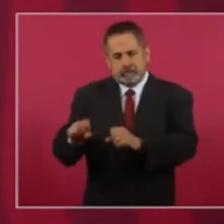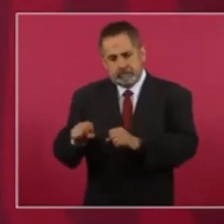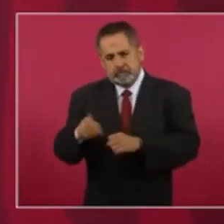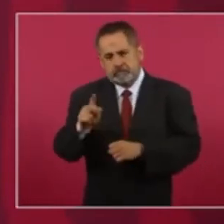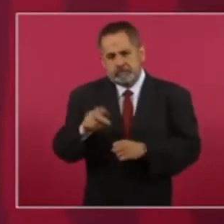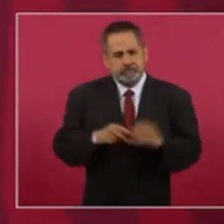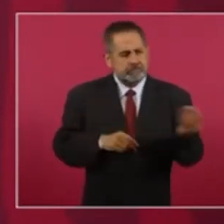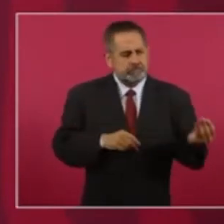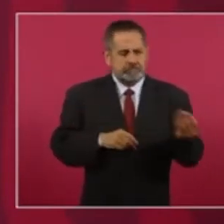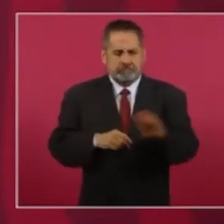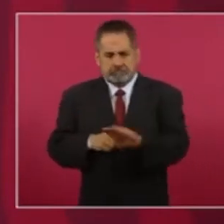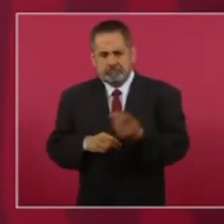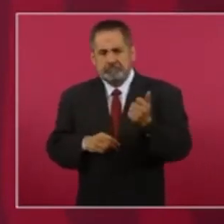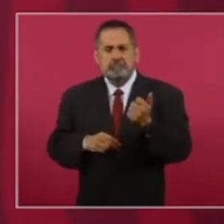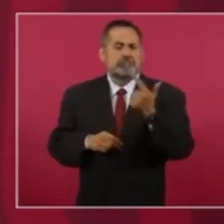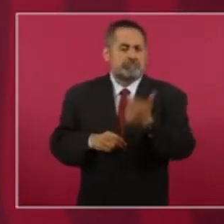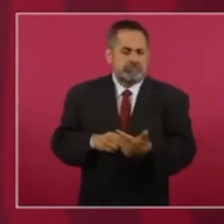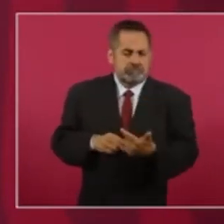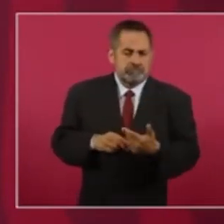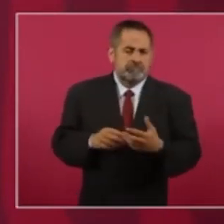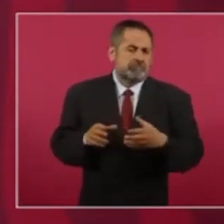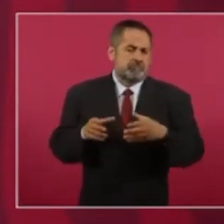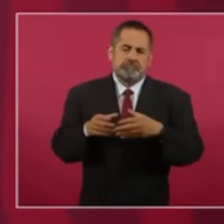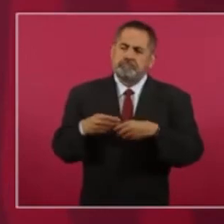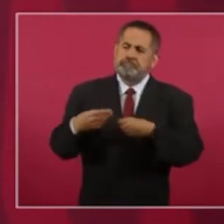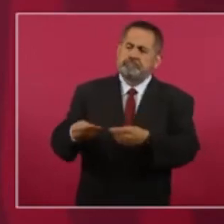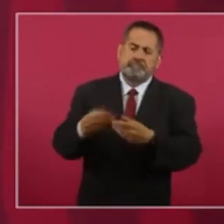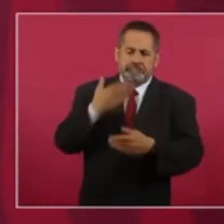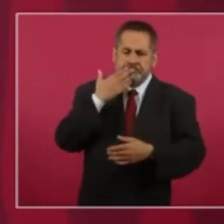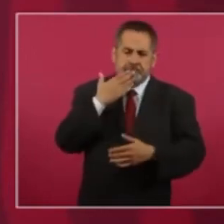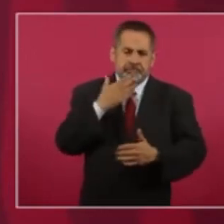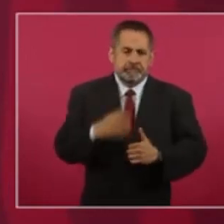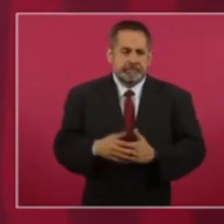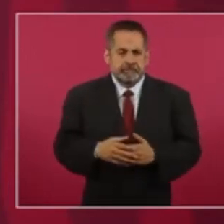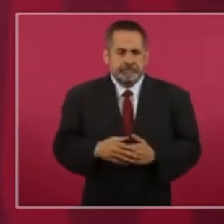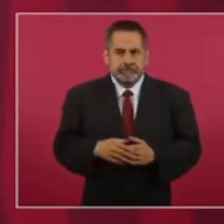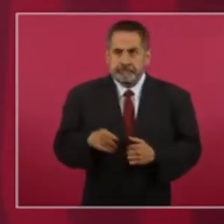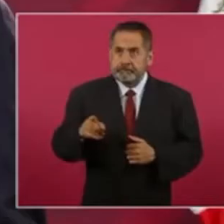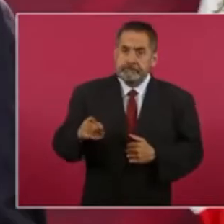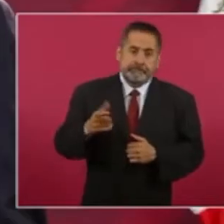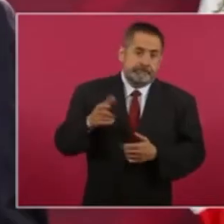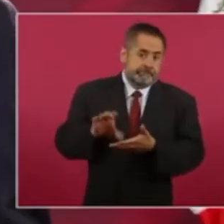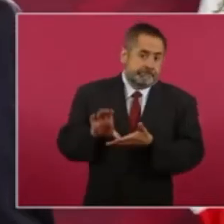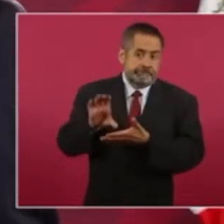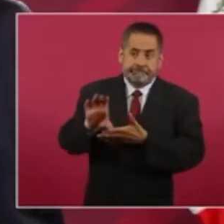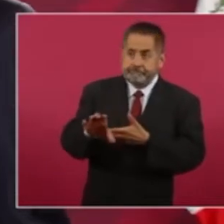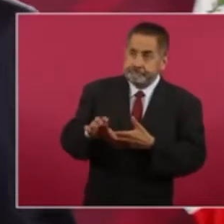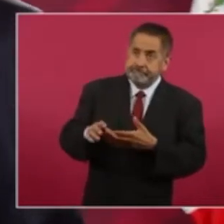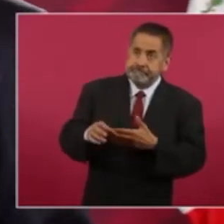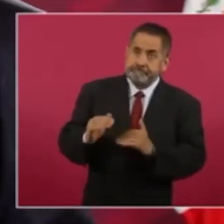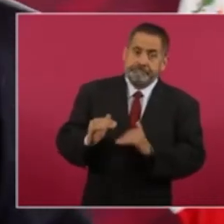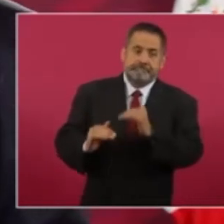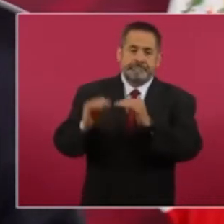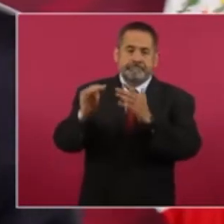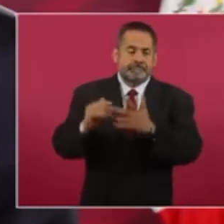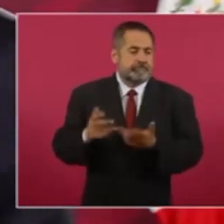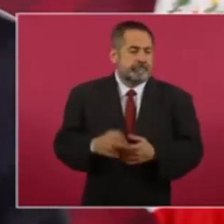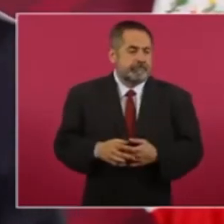una contribución importante. Y era una inversión que no rendía